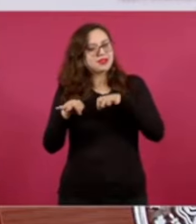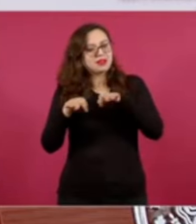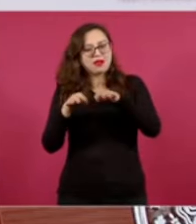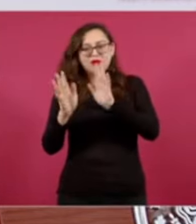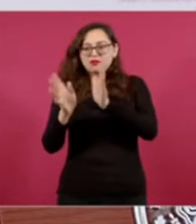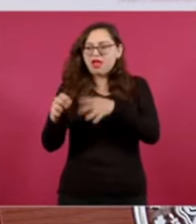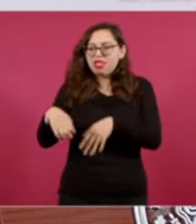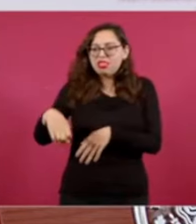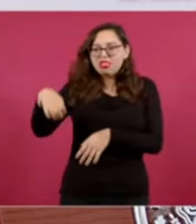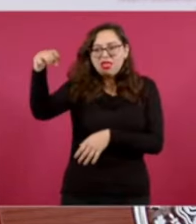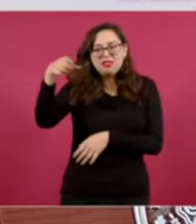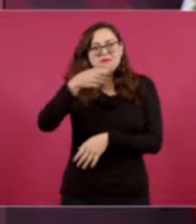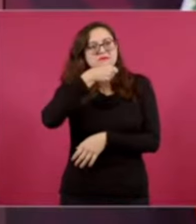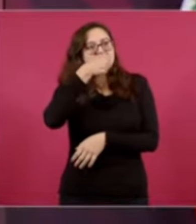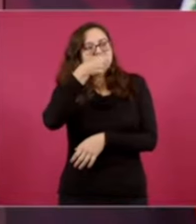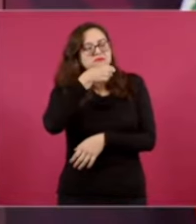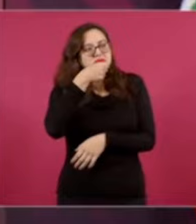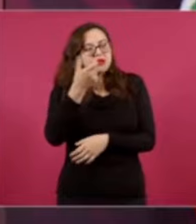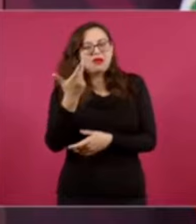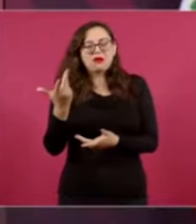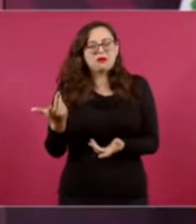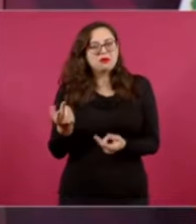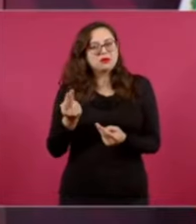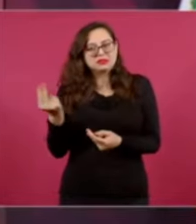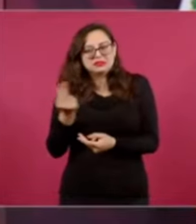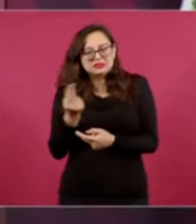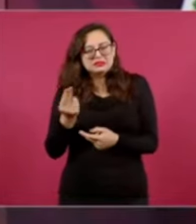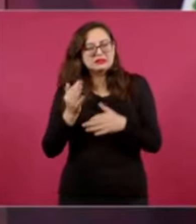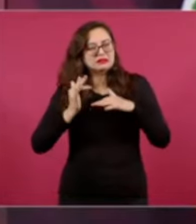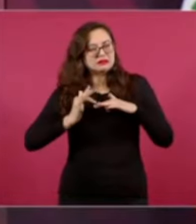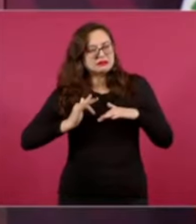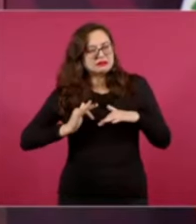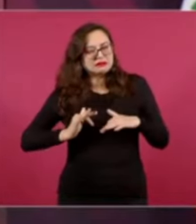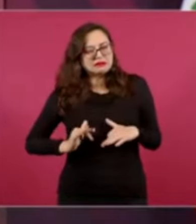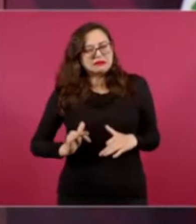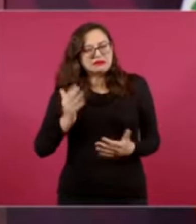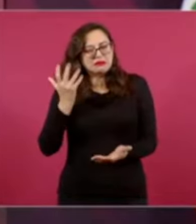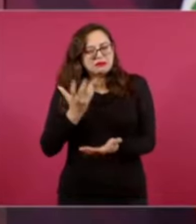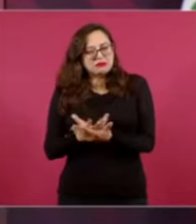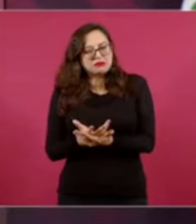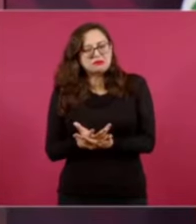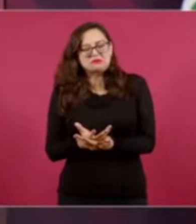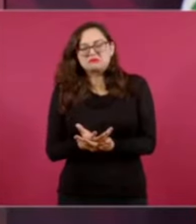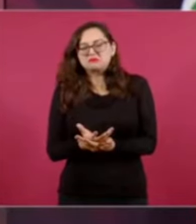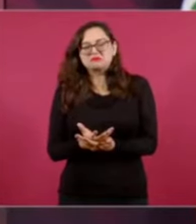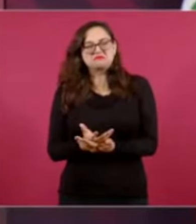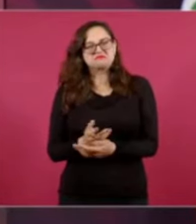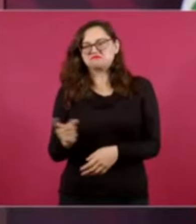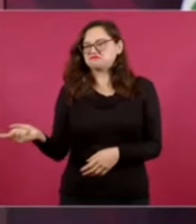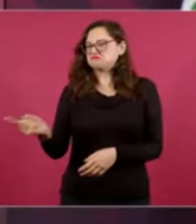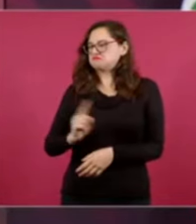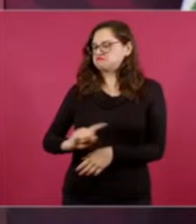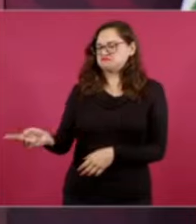vida y merecieran vivir con un poco de holgura en el último tramo de la existencia.